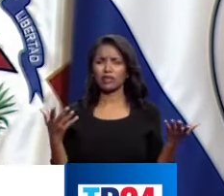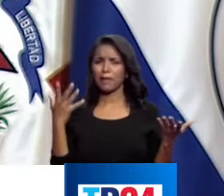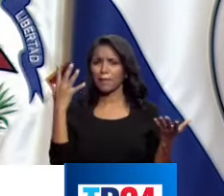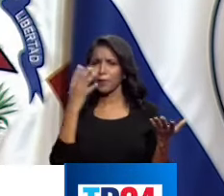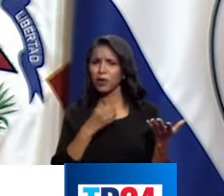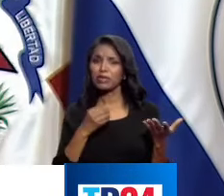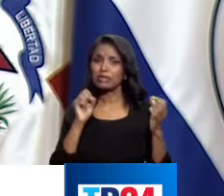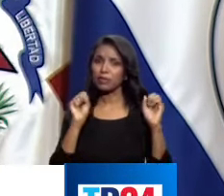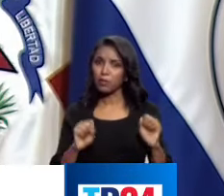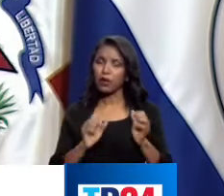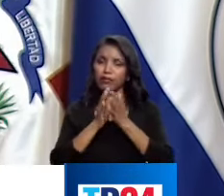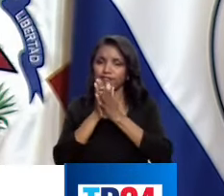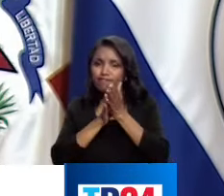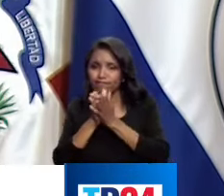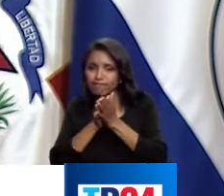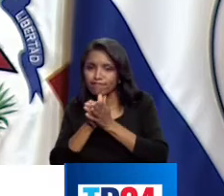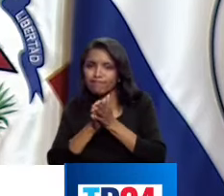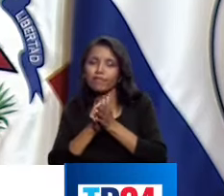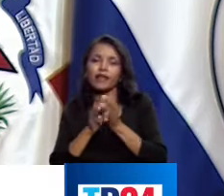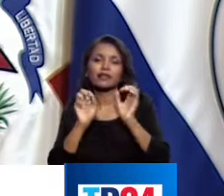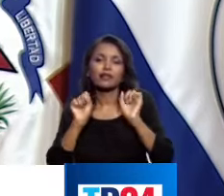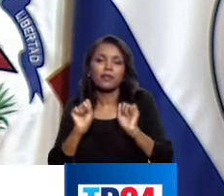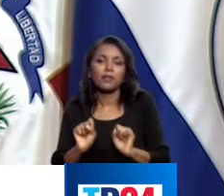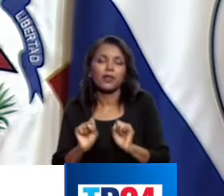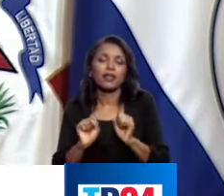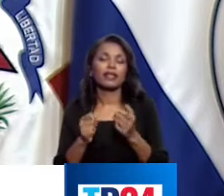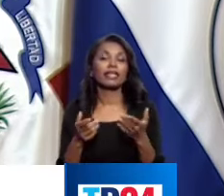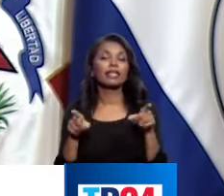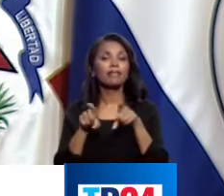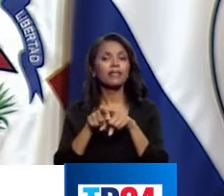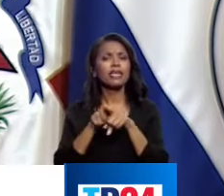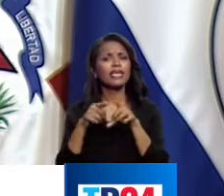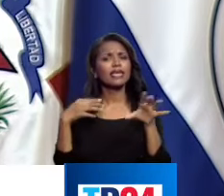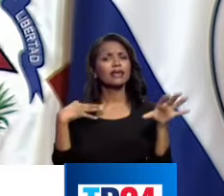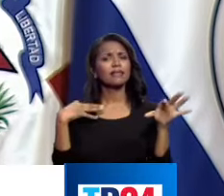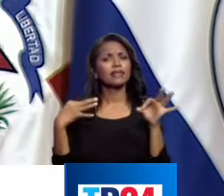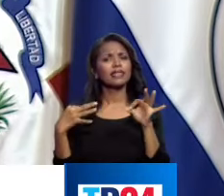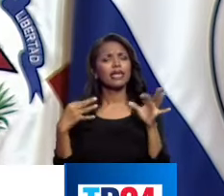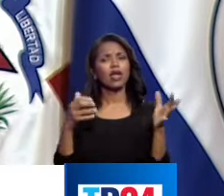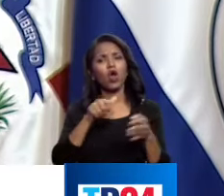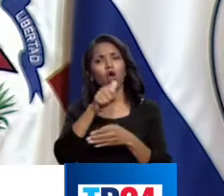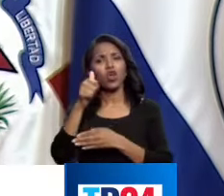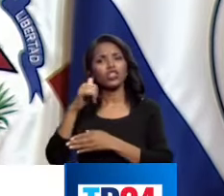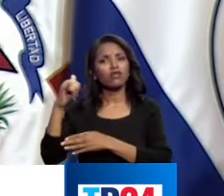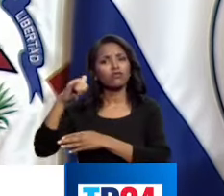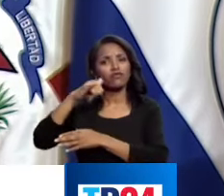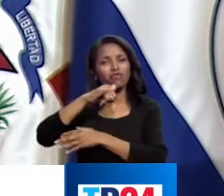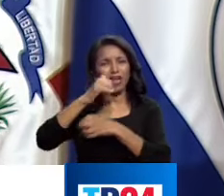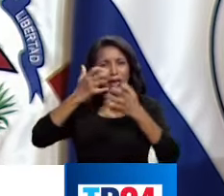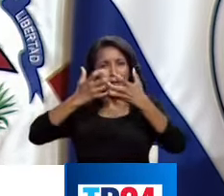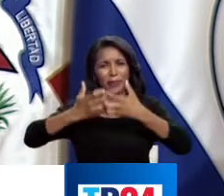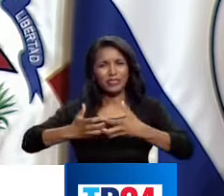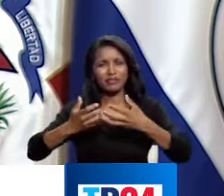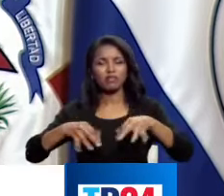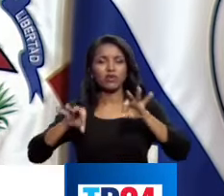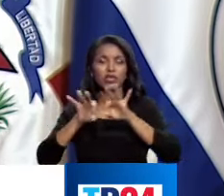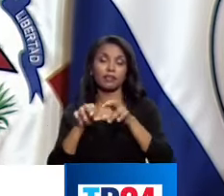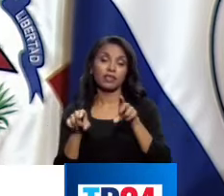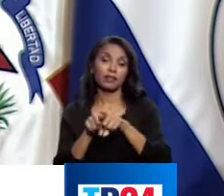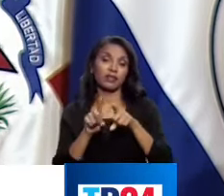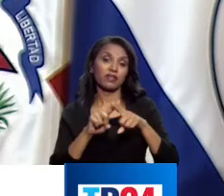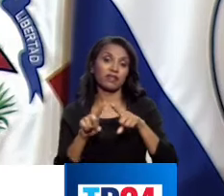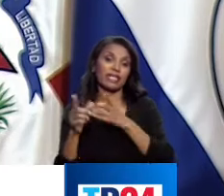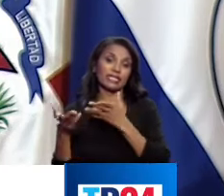entender que también hay que atraer otras aerolíneas que vengan a Panamá y eso tiene que venir de la mano con servicios públicos de